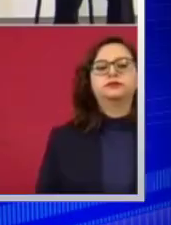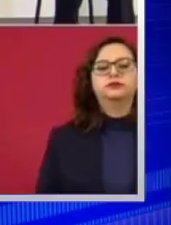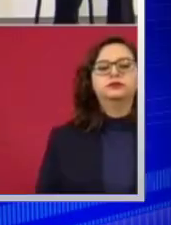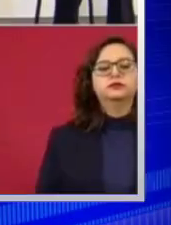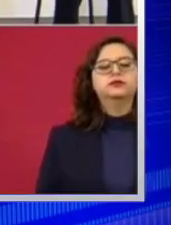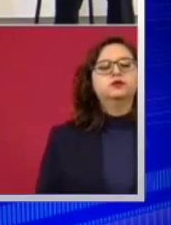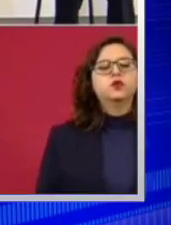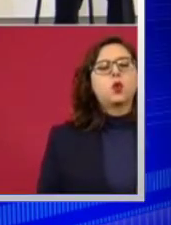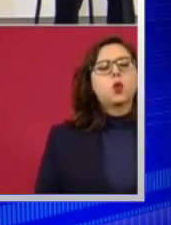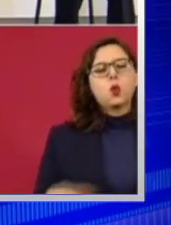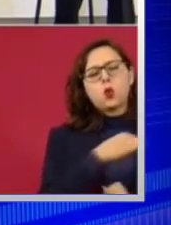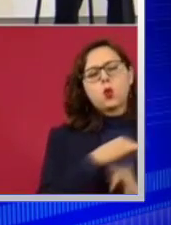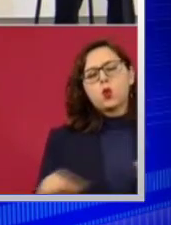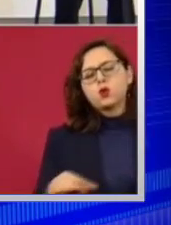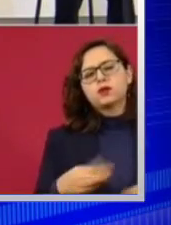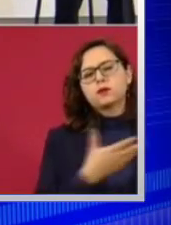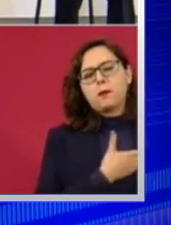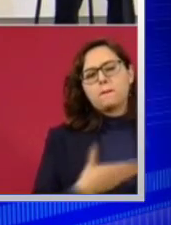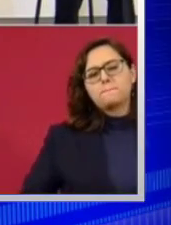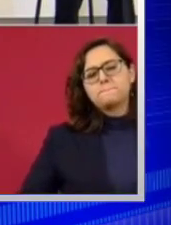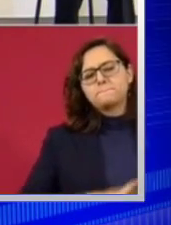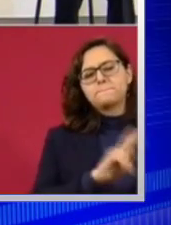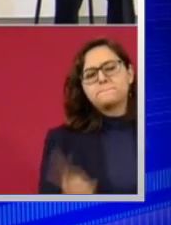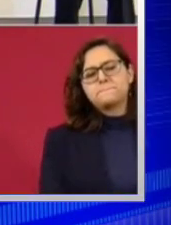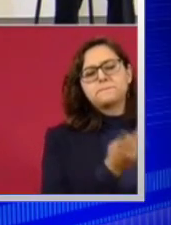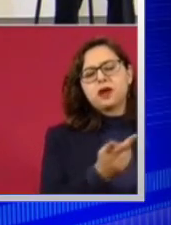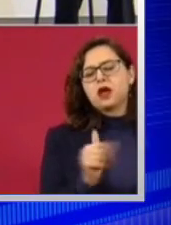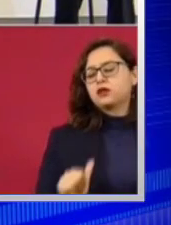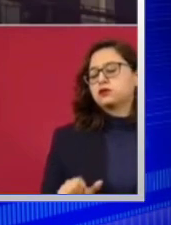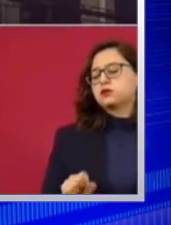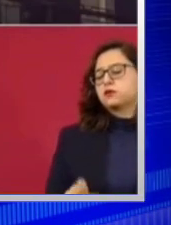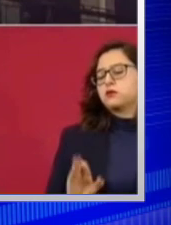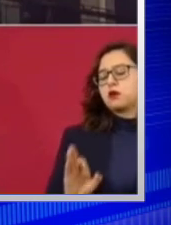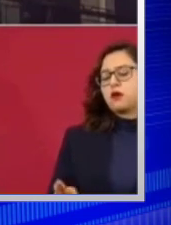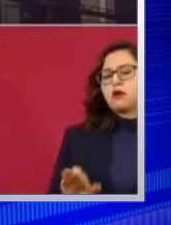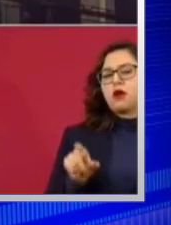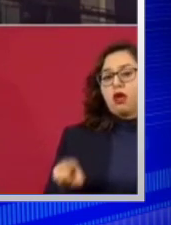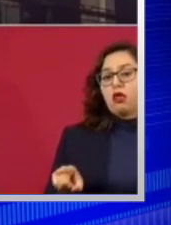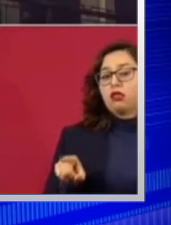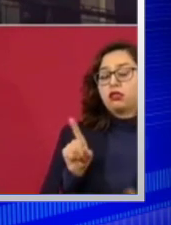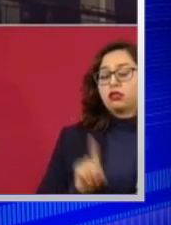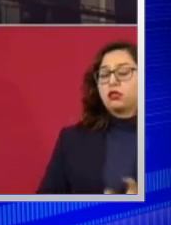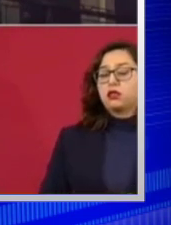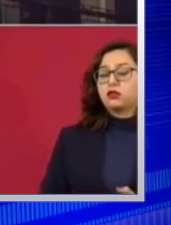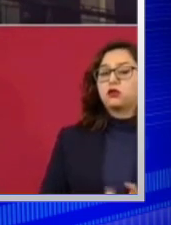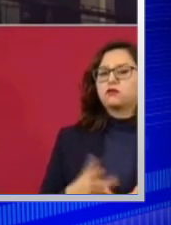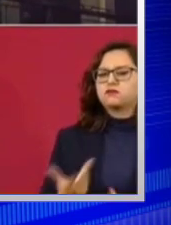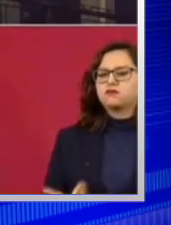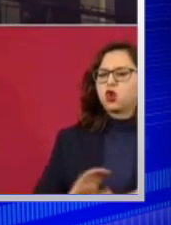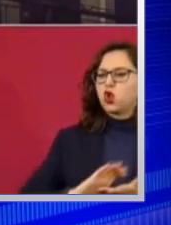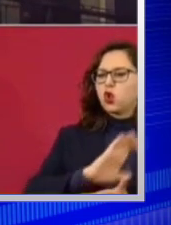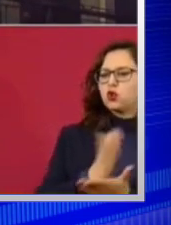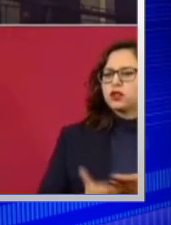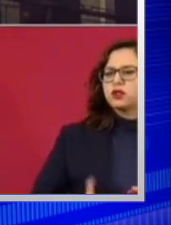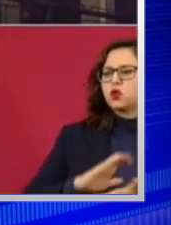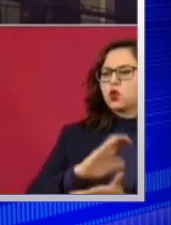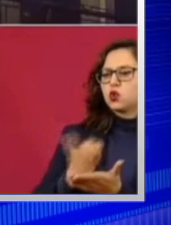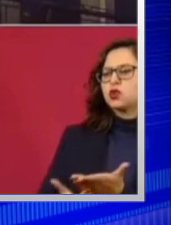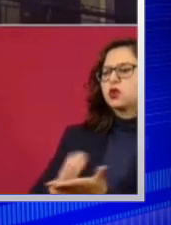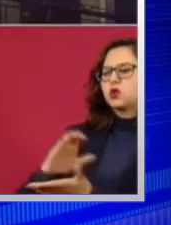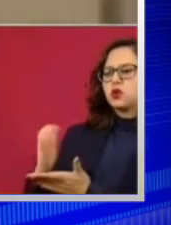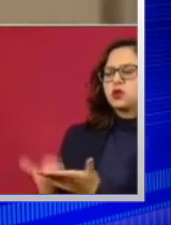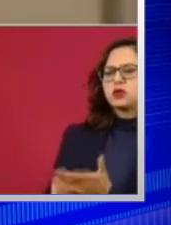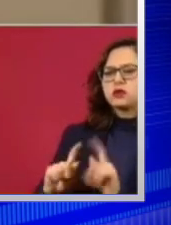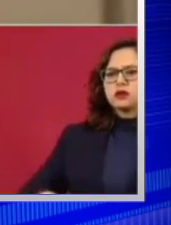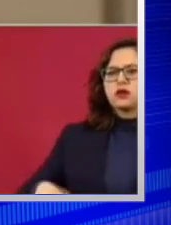nada más solicitarle si la auditoría superior de la federación nos puede informar sobre los contratos que le entregaron a la